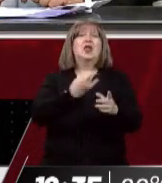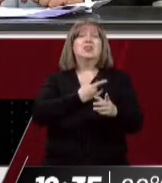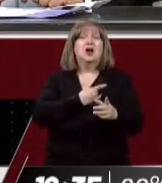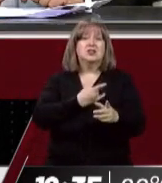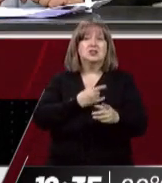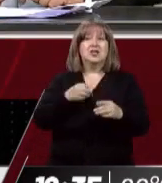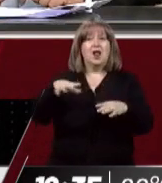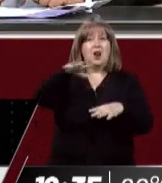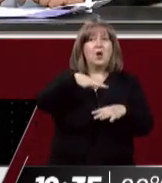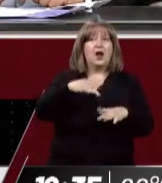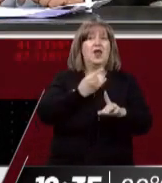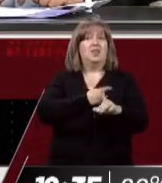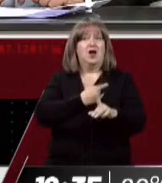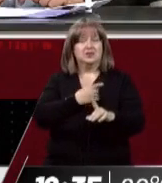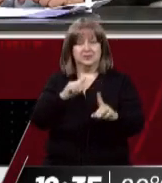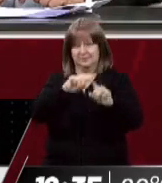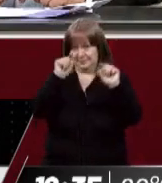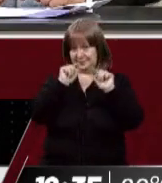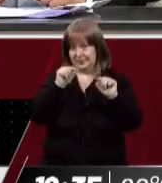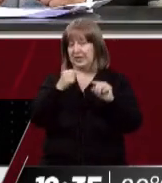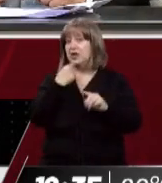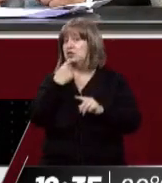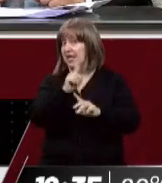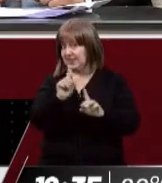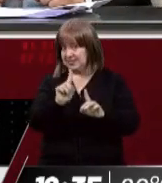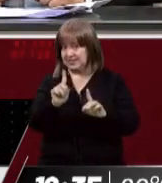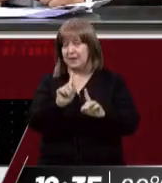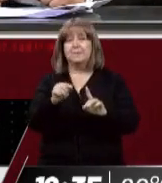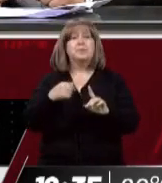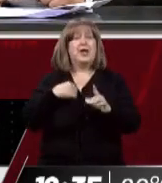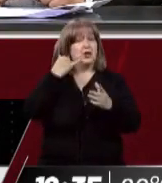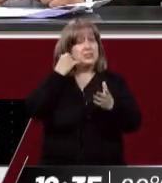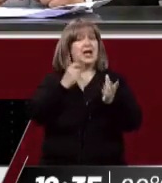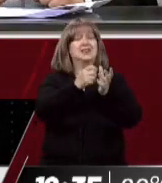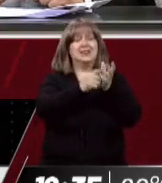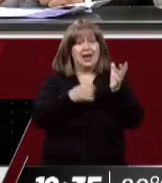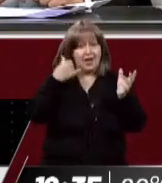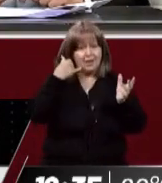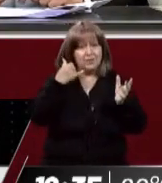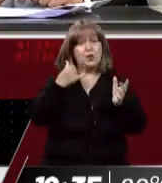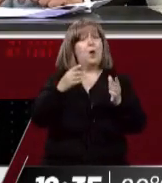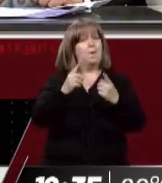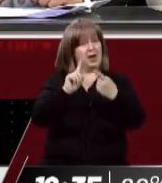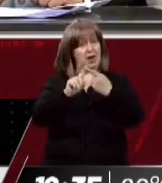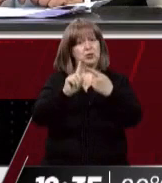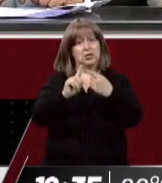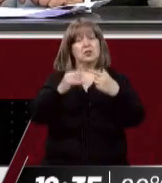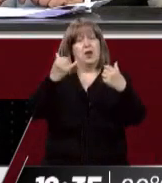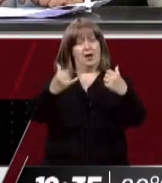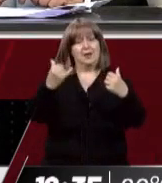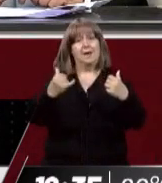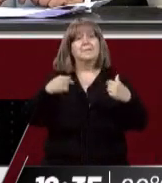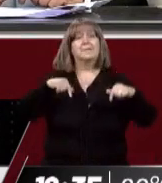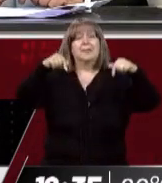allá de que si ustedes llaman a los teléfonos de contacto o ven el banner que yo les pasé, van a tener los lugares donde están trabajando. Esto es